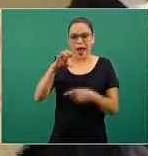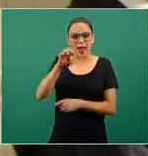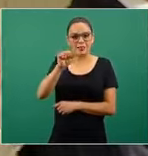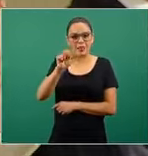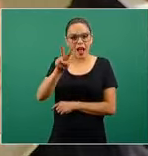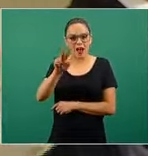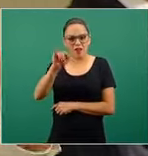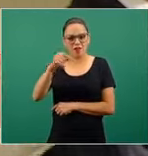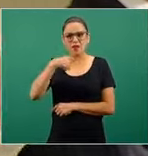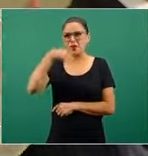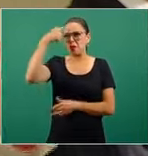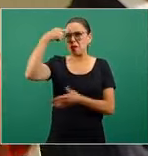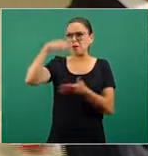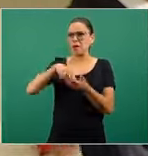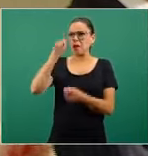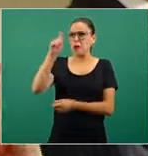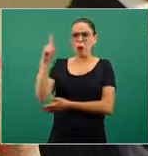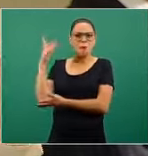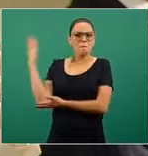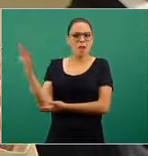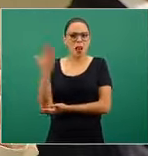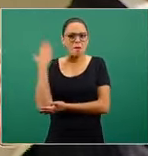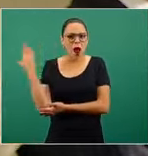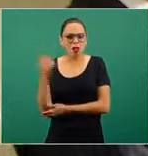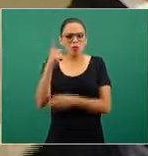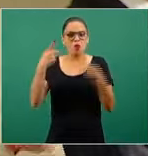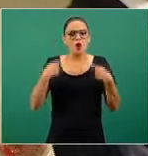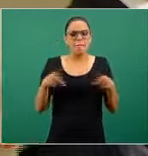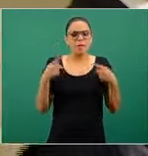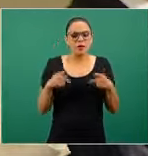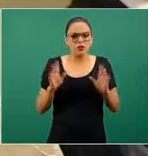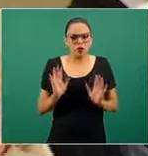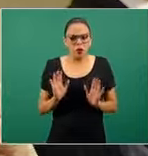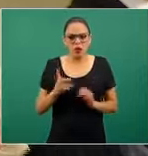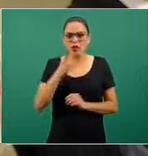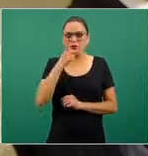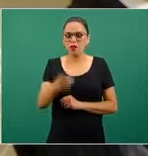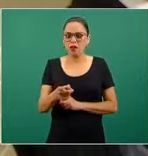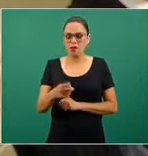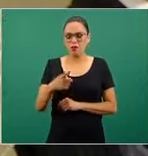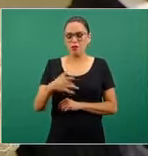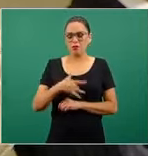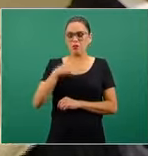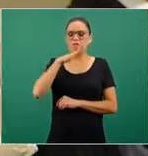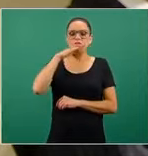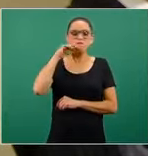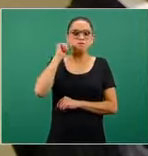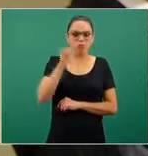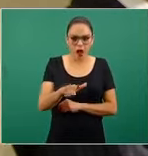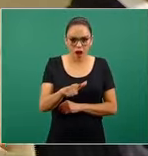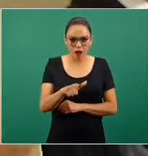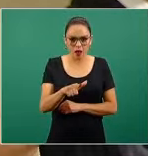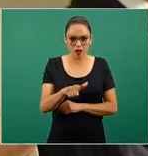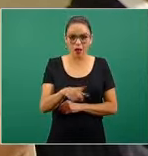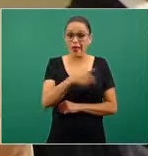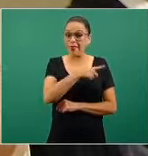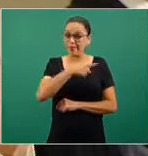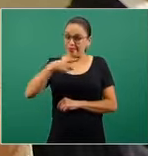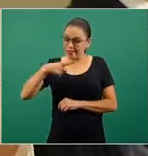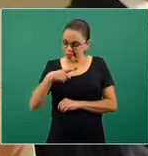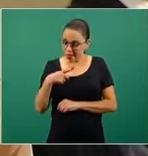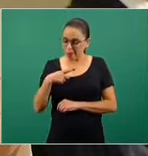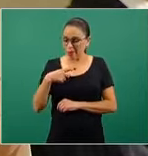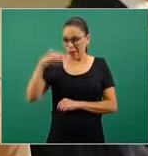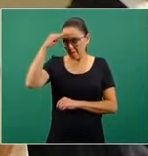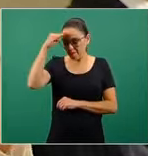en Milpalta de una persona, no sé si tienen conocimiento de otros más, que se puso mal, deberían crear un grupo de vigilancia